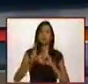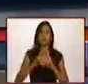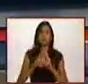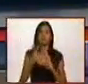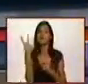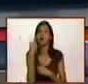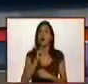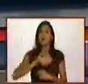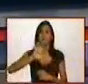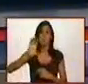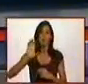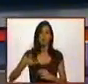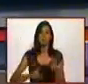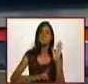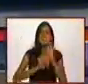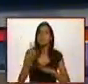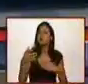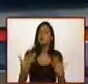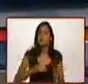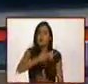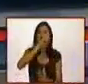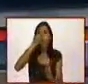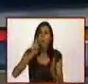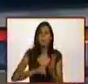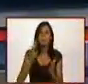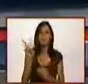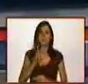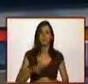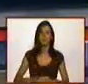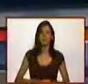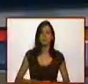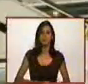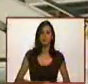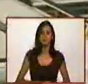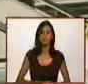relaciones bilaterales para el desarrollo integral de Venezuela.